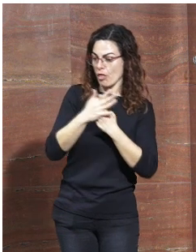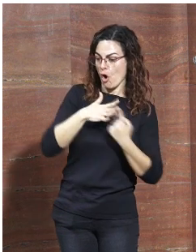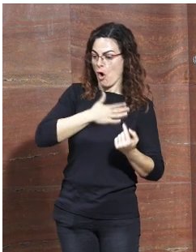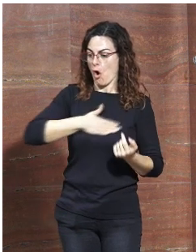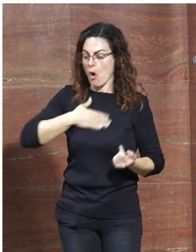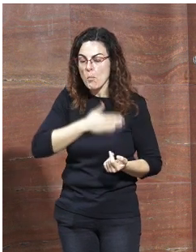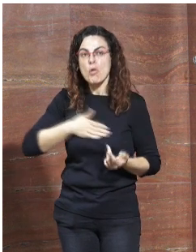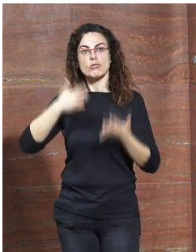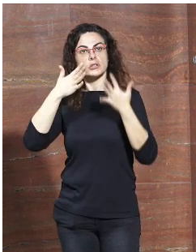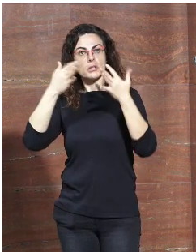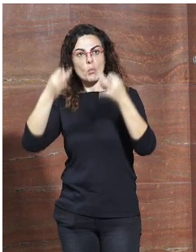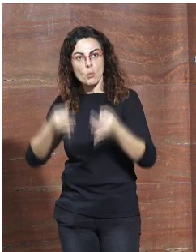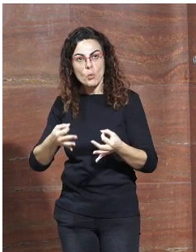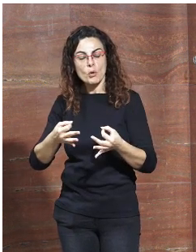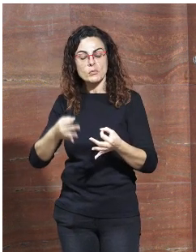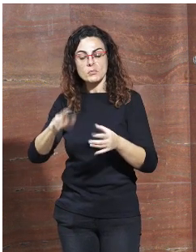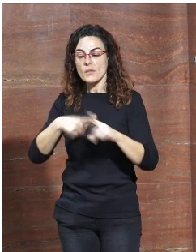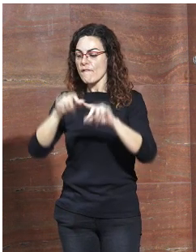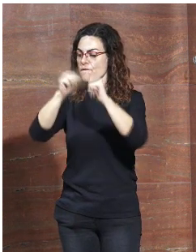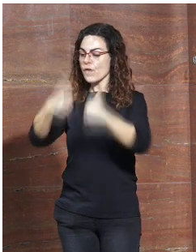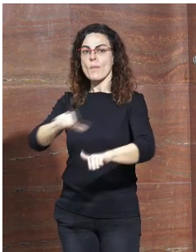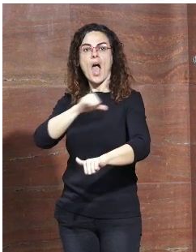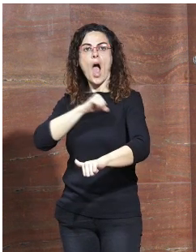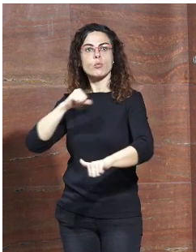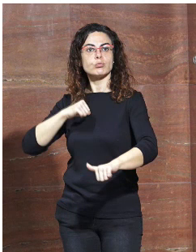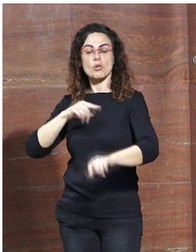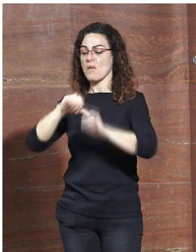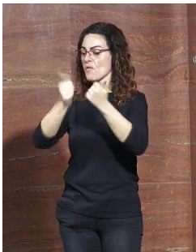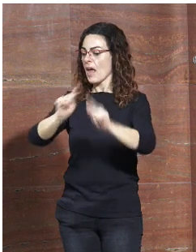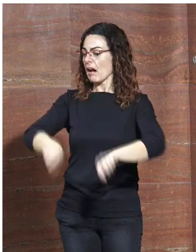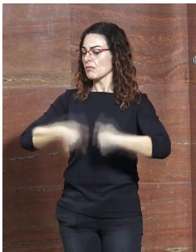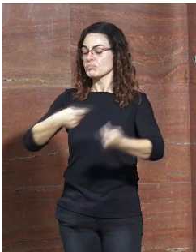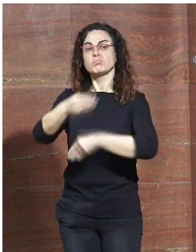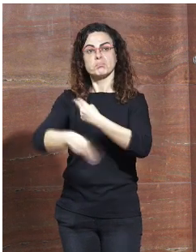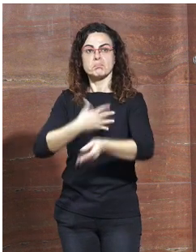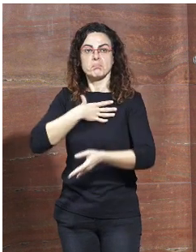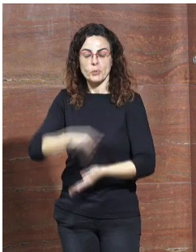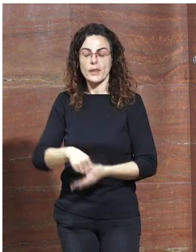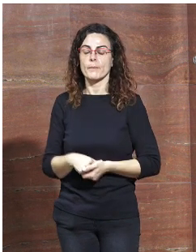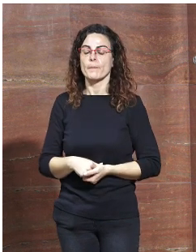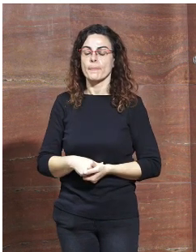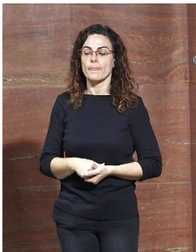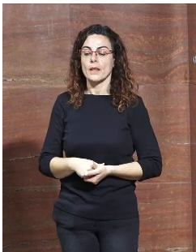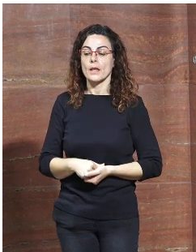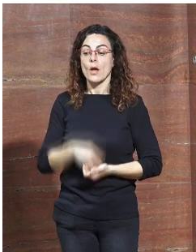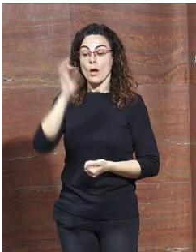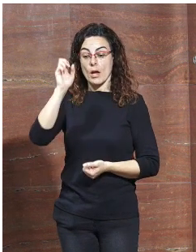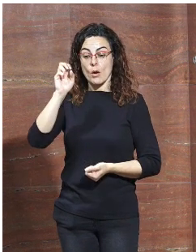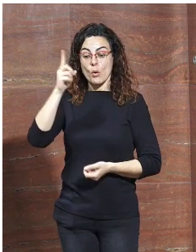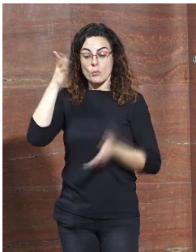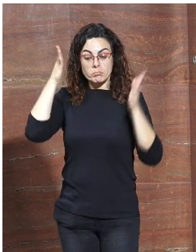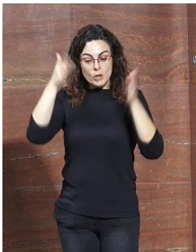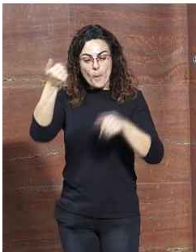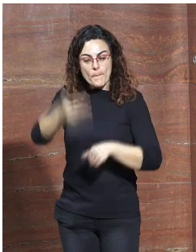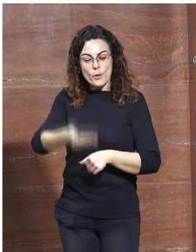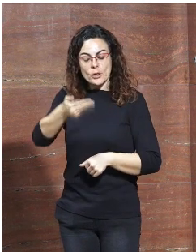comodidad y de la forma más autónoma y natural posible. Merecen especial atención aquellos que